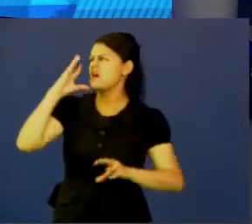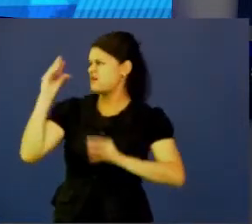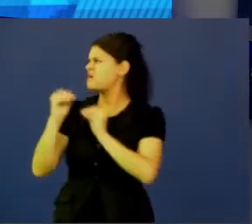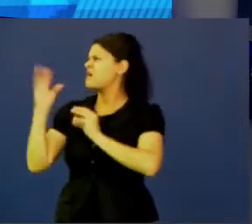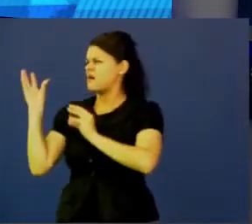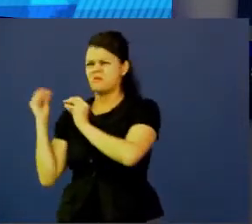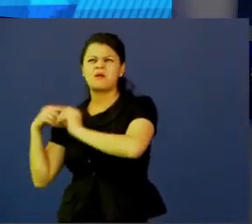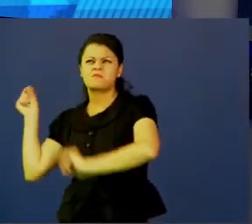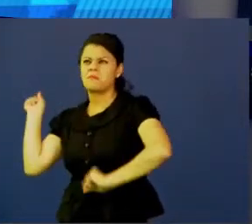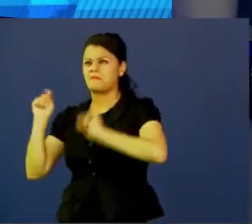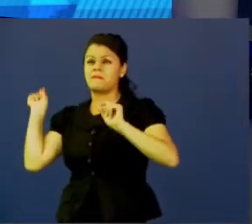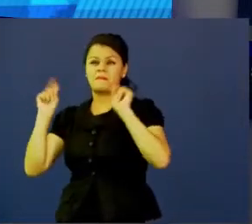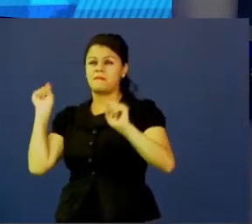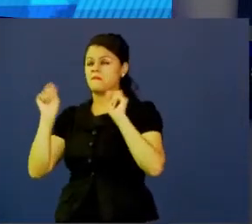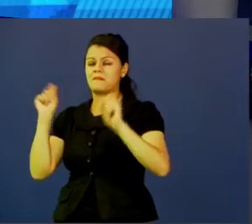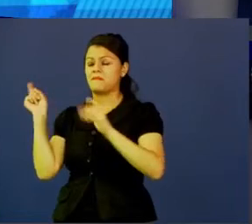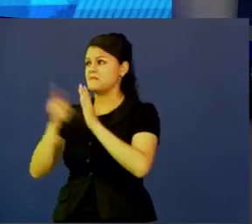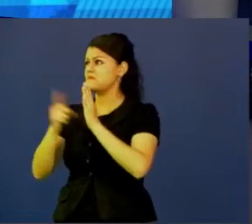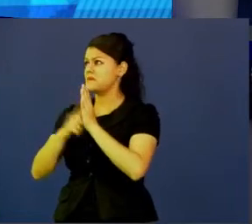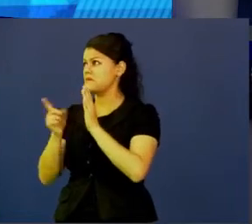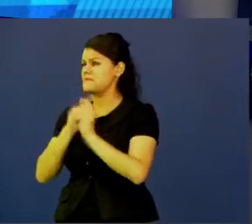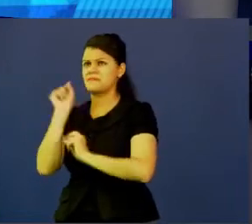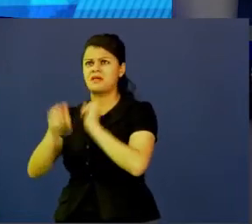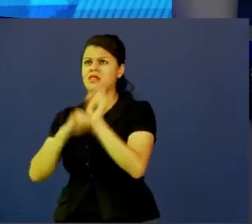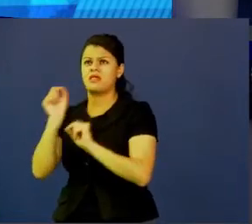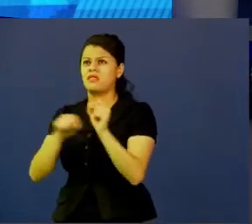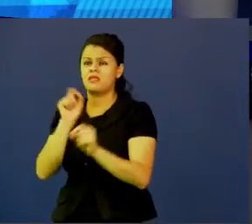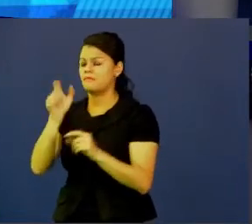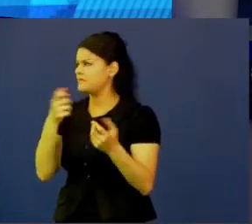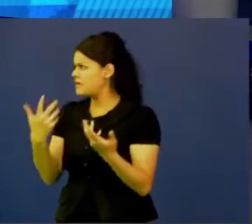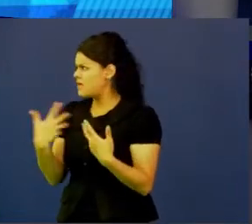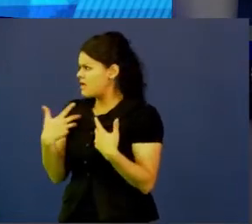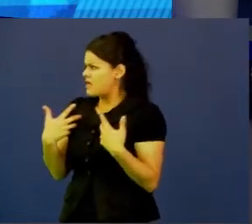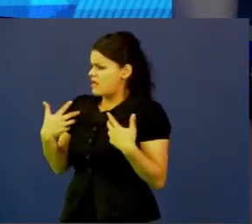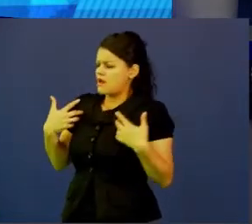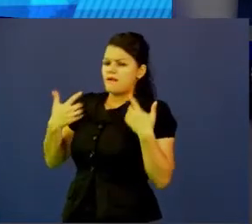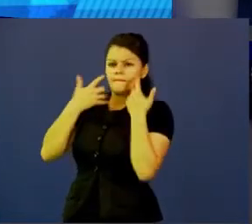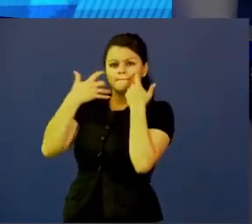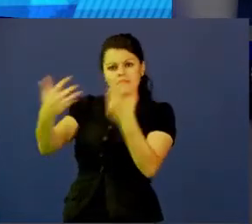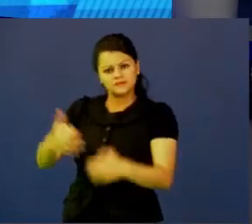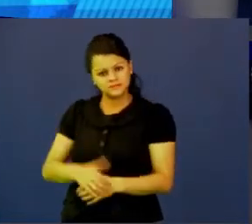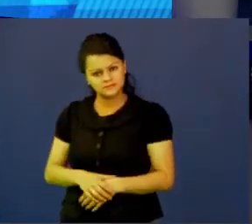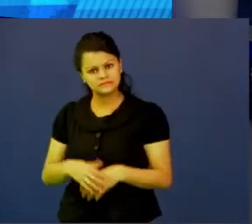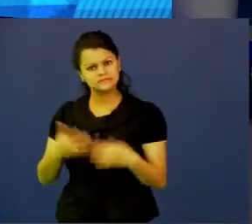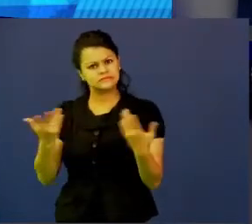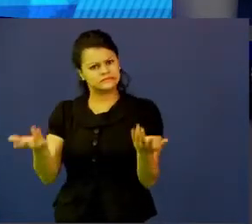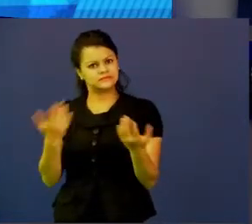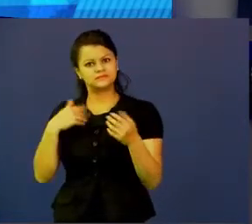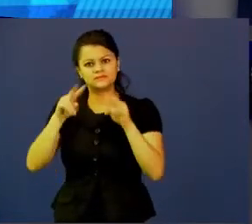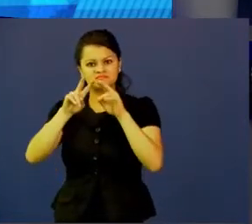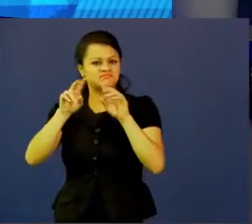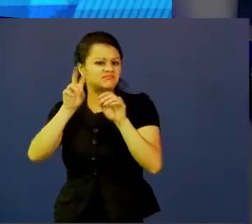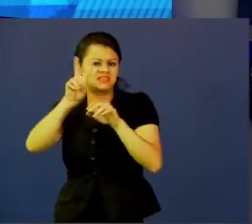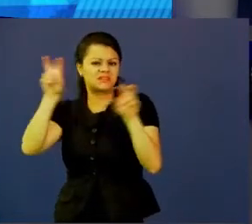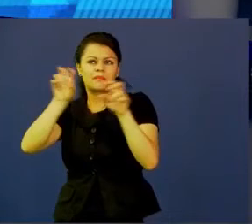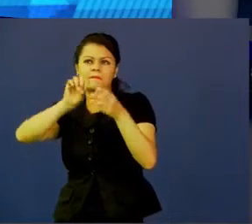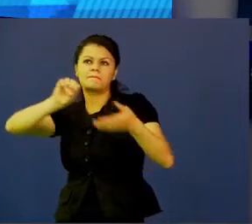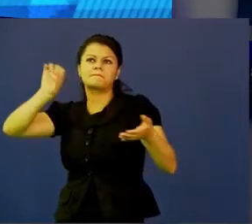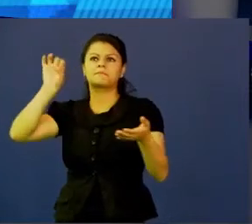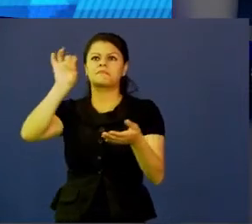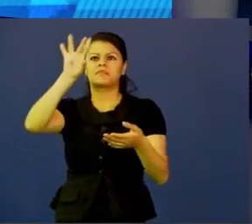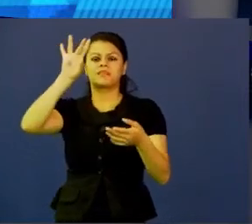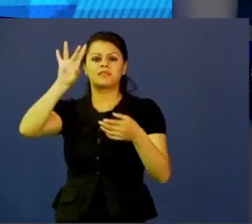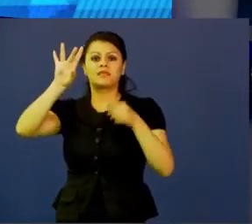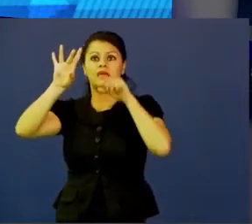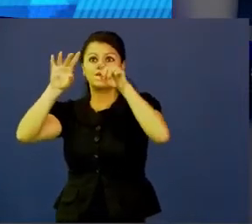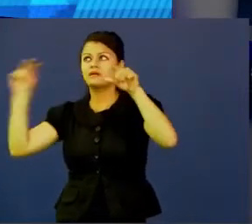es absolutamente abrumador para la víctima. No saber cuántas personas vieron ese contenido, cuántas personas se burlaron de